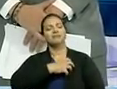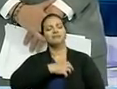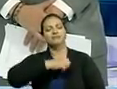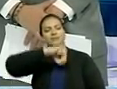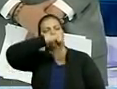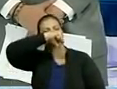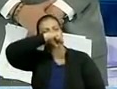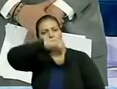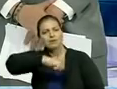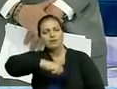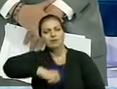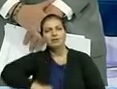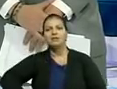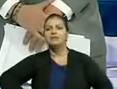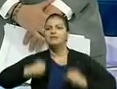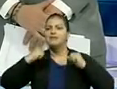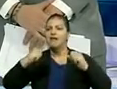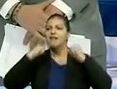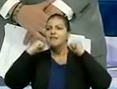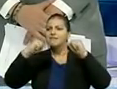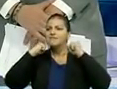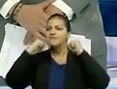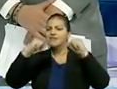Eso Barcelona, sí.